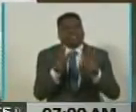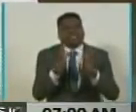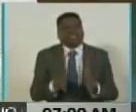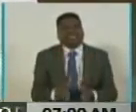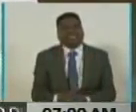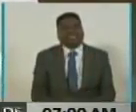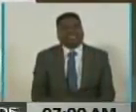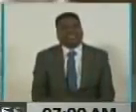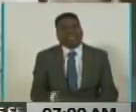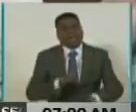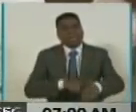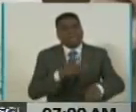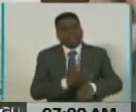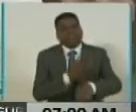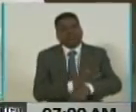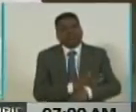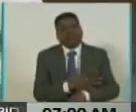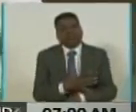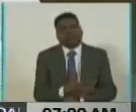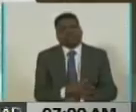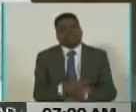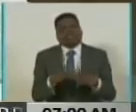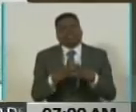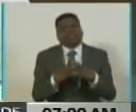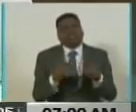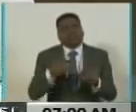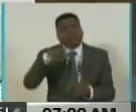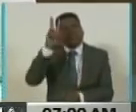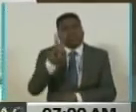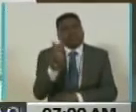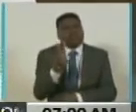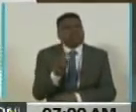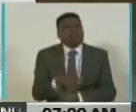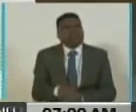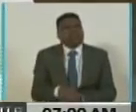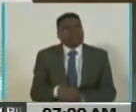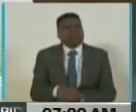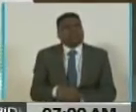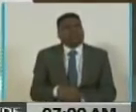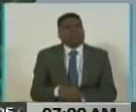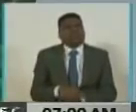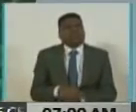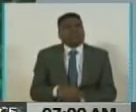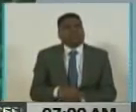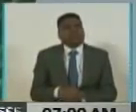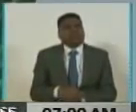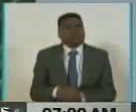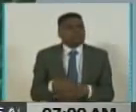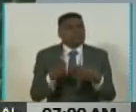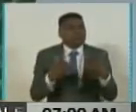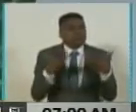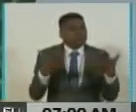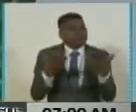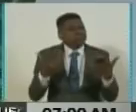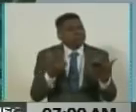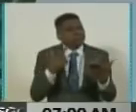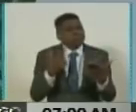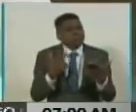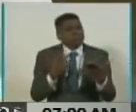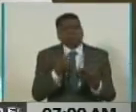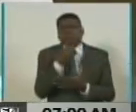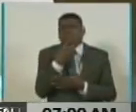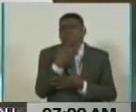decías hace minutos. Para evitar llegar a eso, Venezuela, como lo decías, Mariki, ha tenido válvulas de escape. ¿Cuál pudiera ser una buena válvula